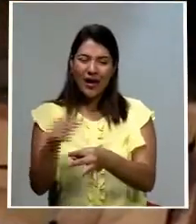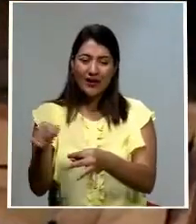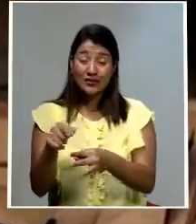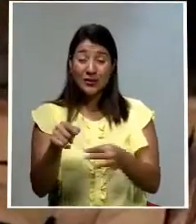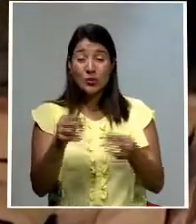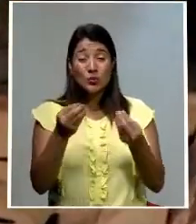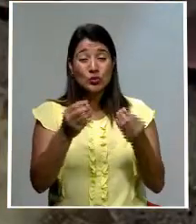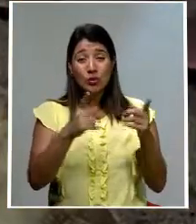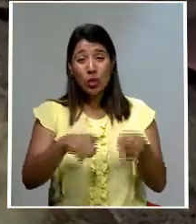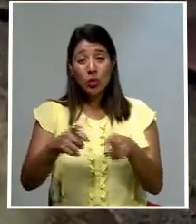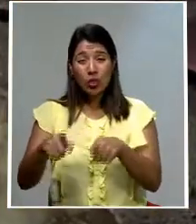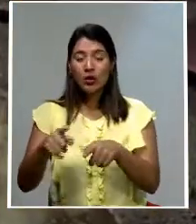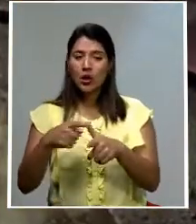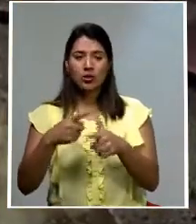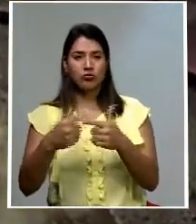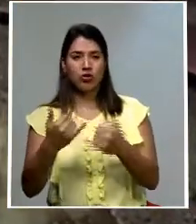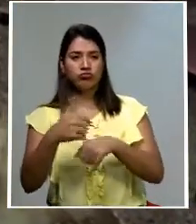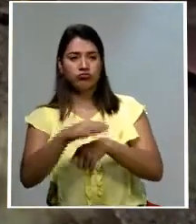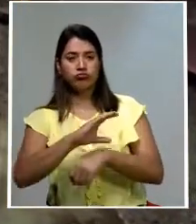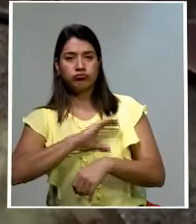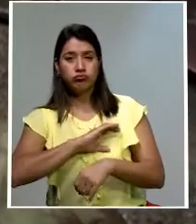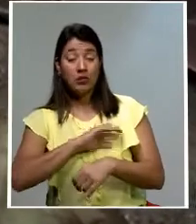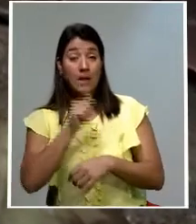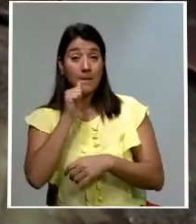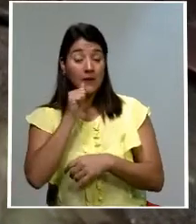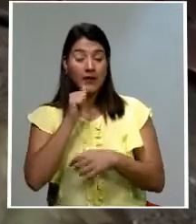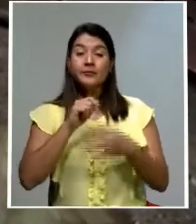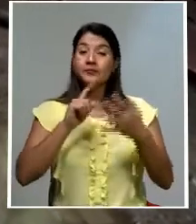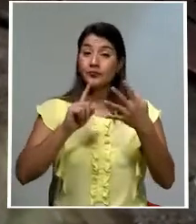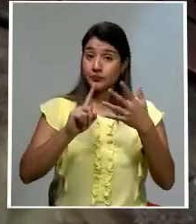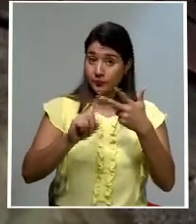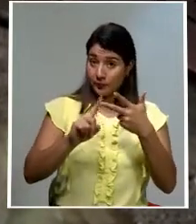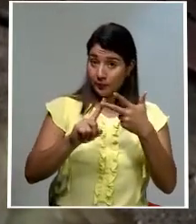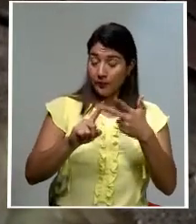combustible. Otro elemento importante es la interacción